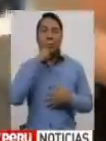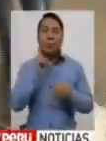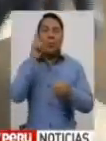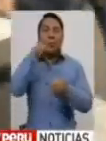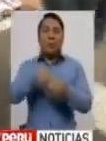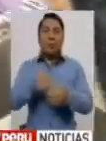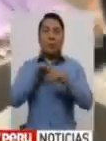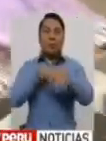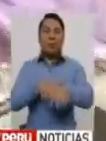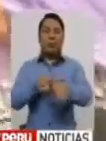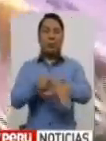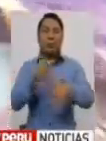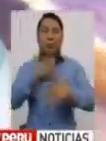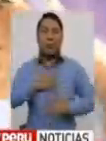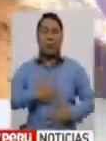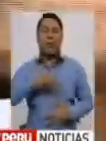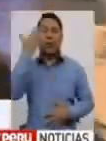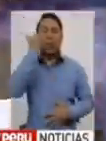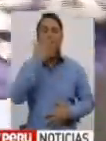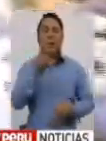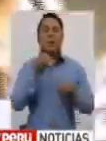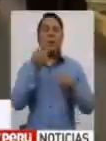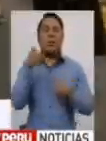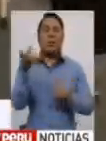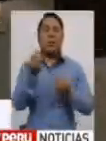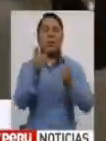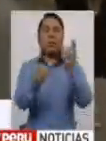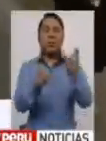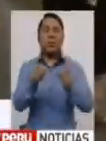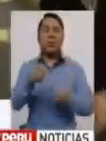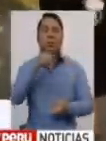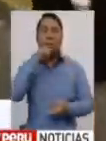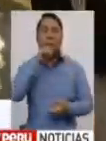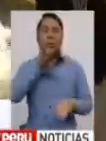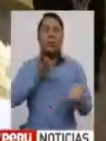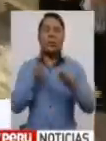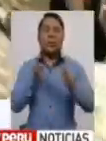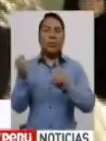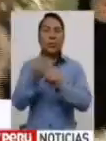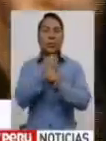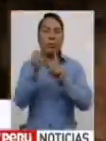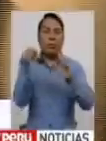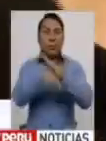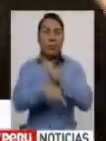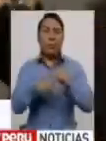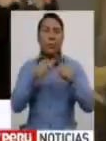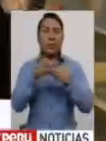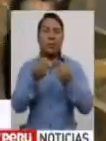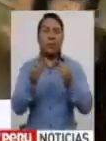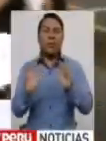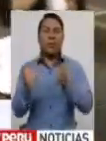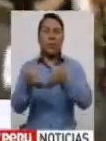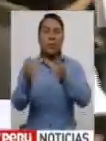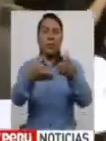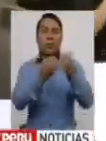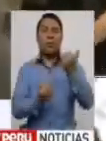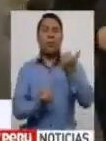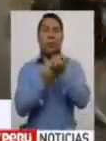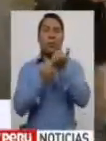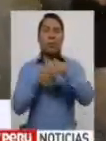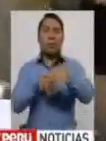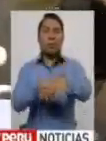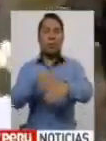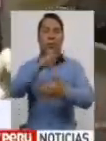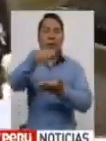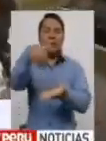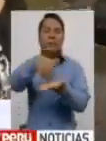marcha se vistieron de luto por las víctimas de feminicidio. Colectivos feministas organizaron y participaron en una masiva movilización por el